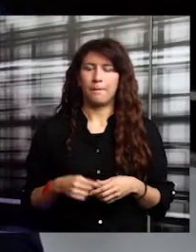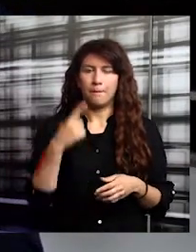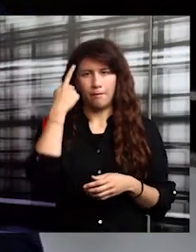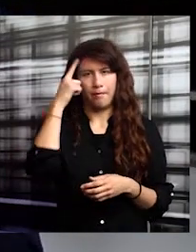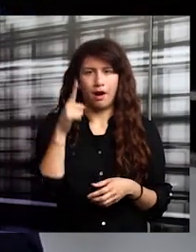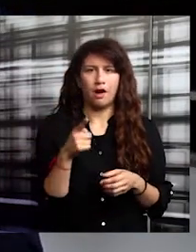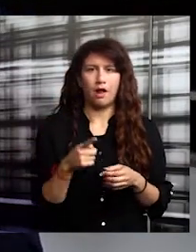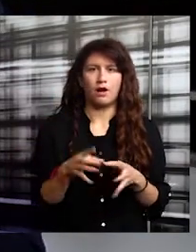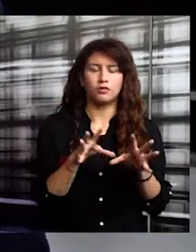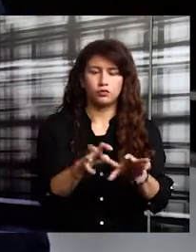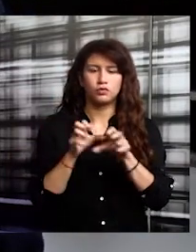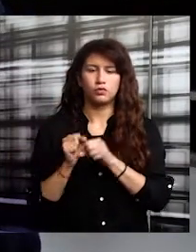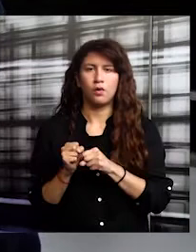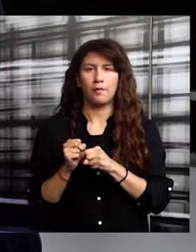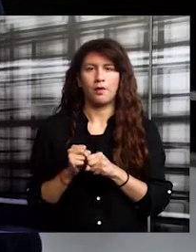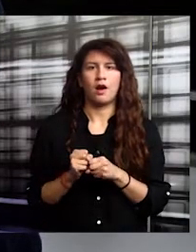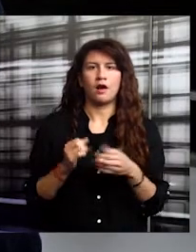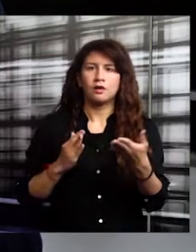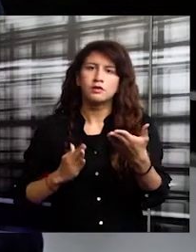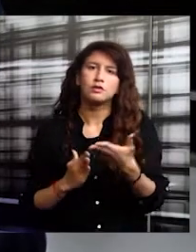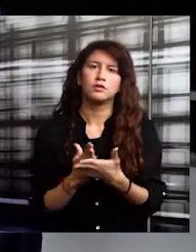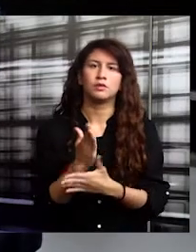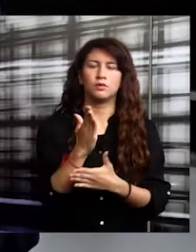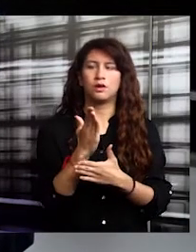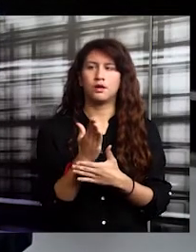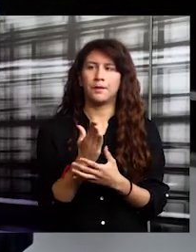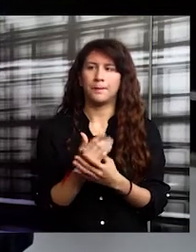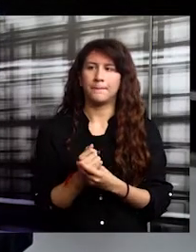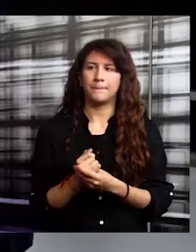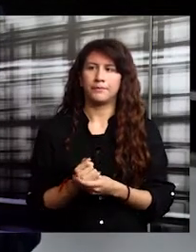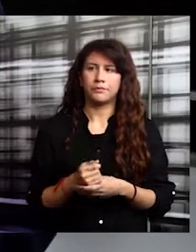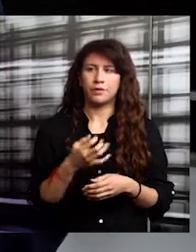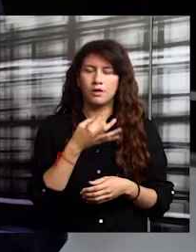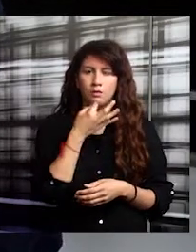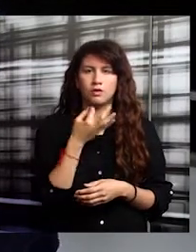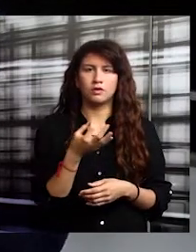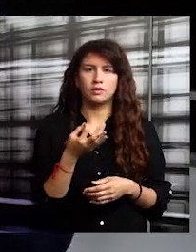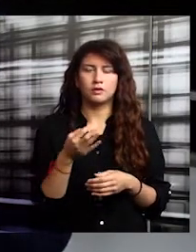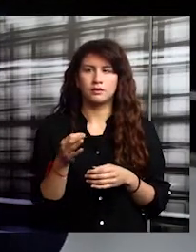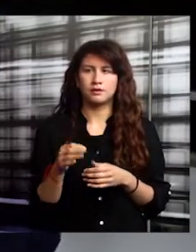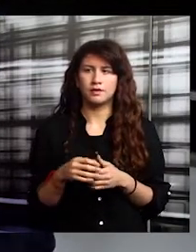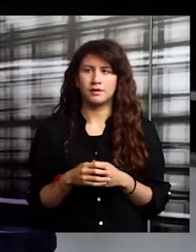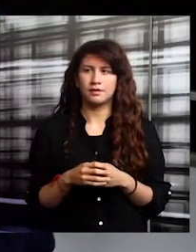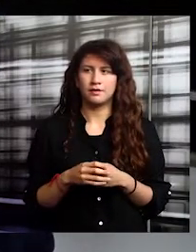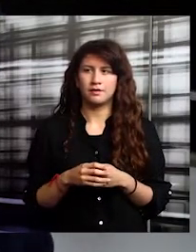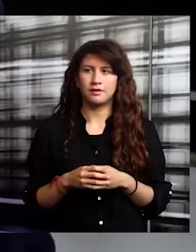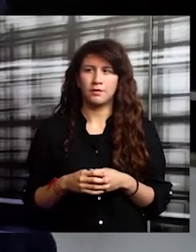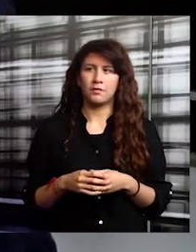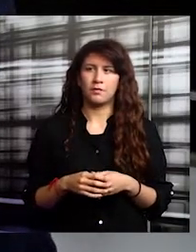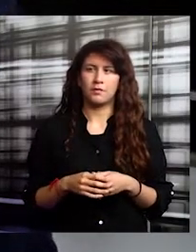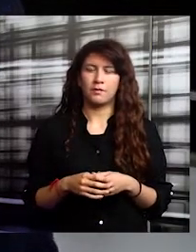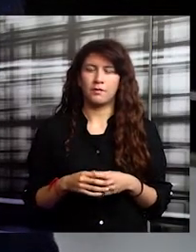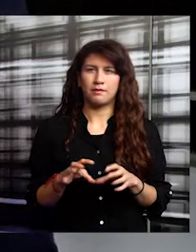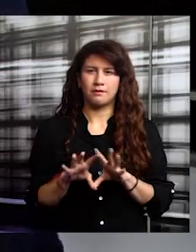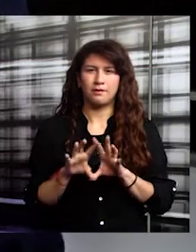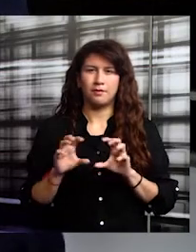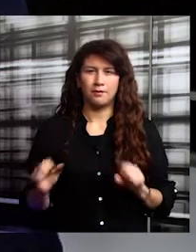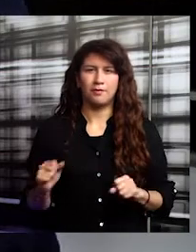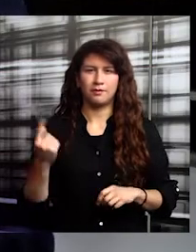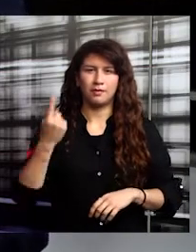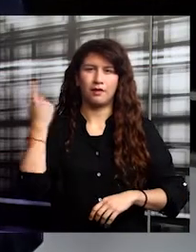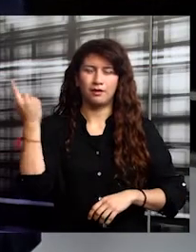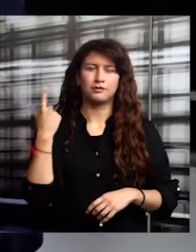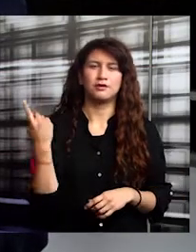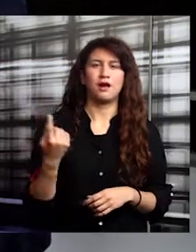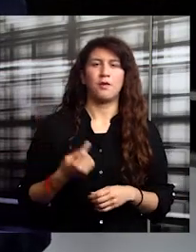tomar en cierto modo el guante que había arrojado días antes el presidente, llamando, ¿no es cierto?, a un gran compromiso nacional por lo social,